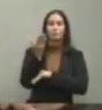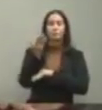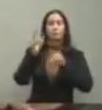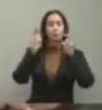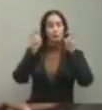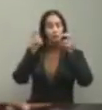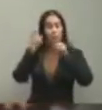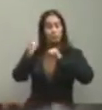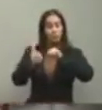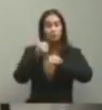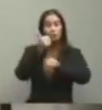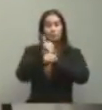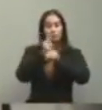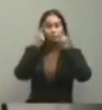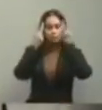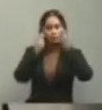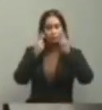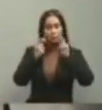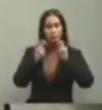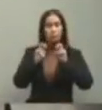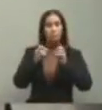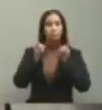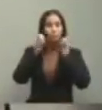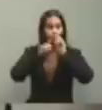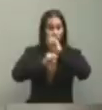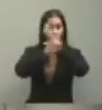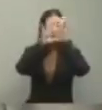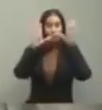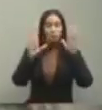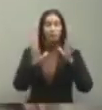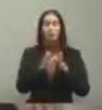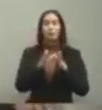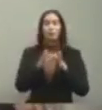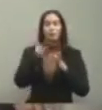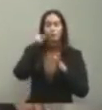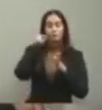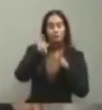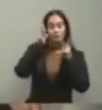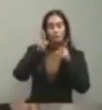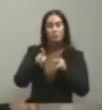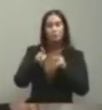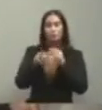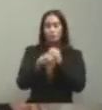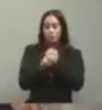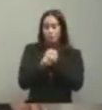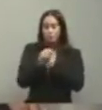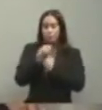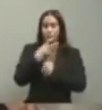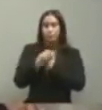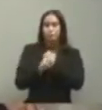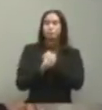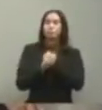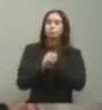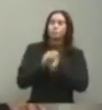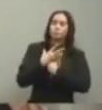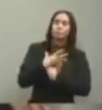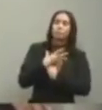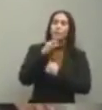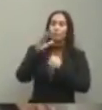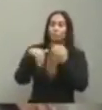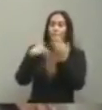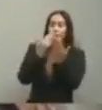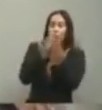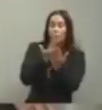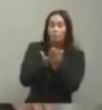se ha establecido por eso queremos precisar es un caso de contaminación externa que llega ha